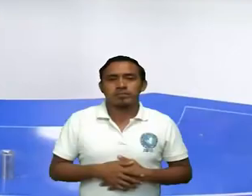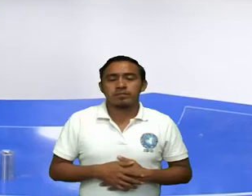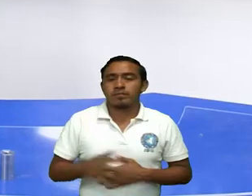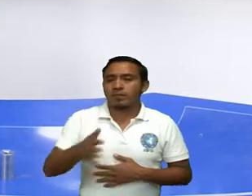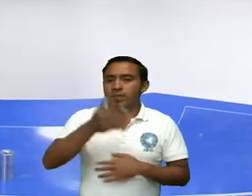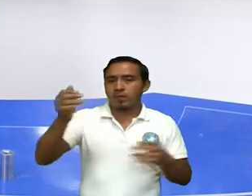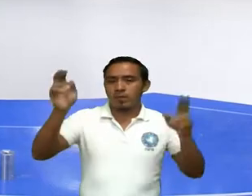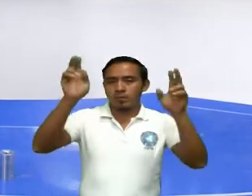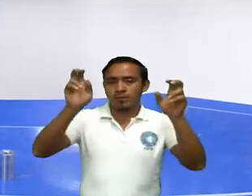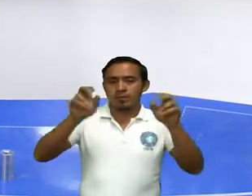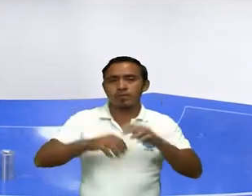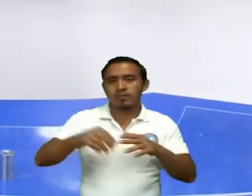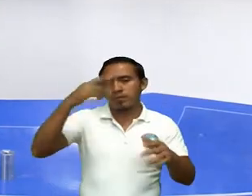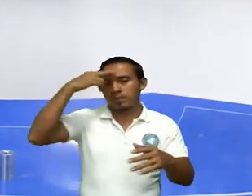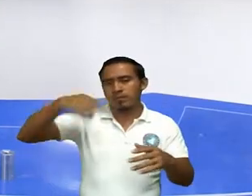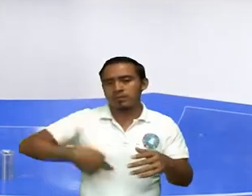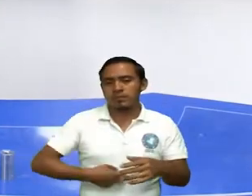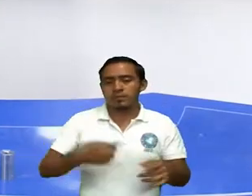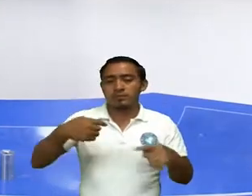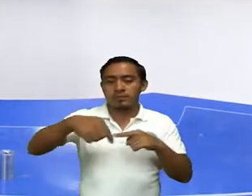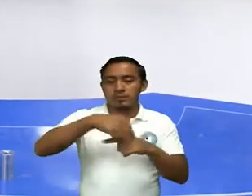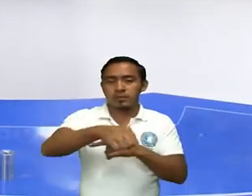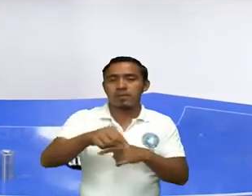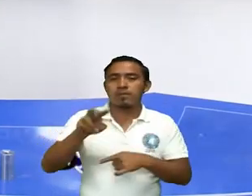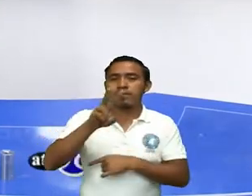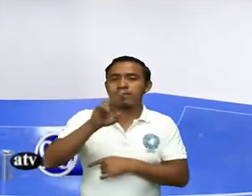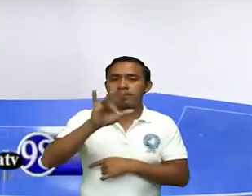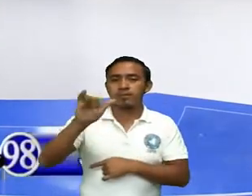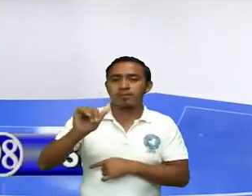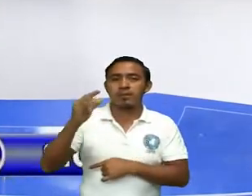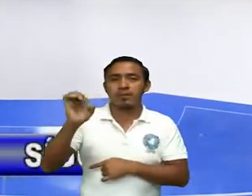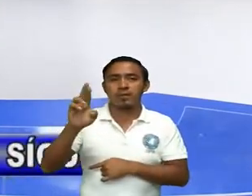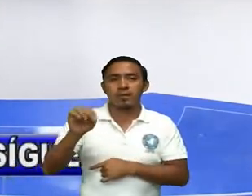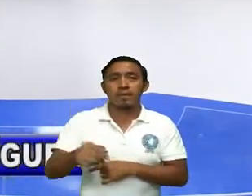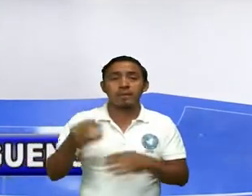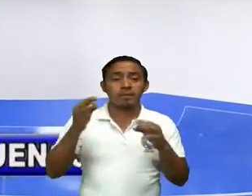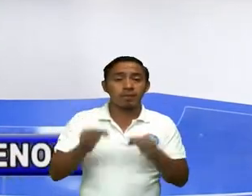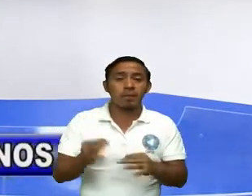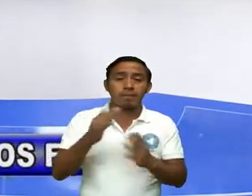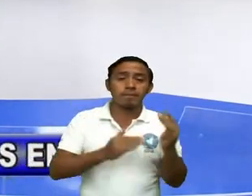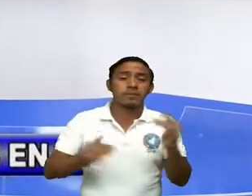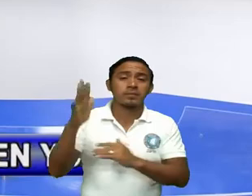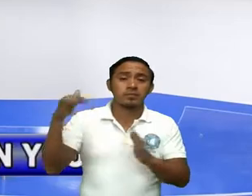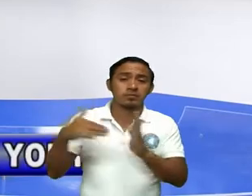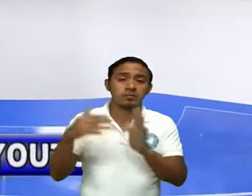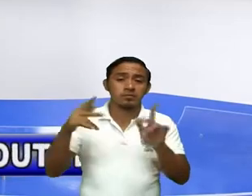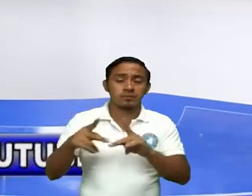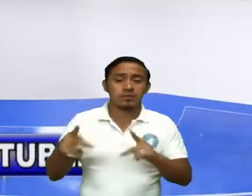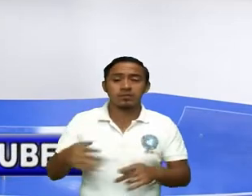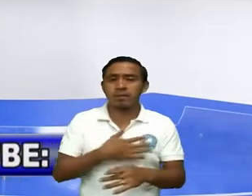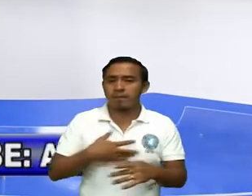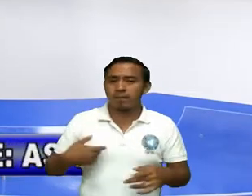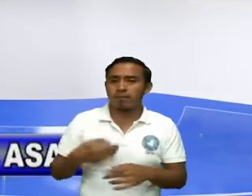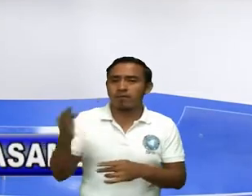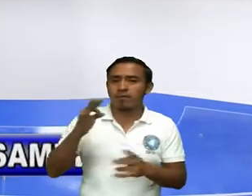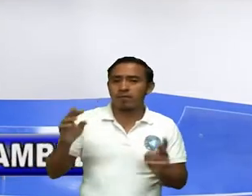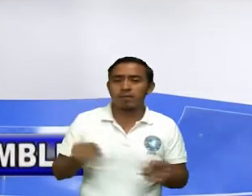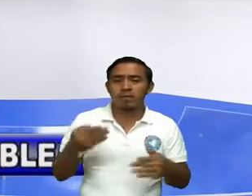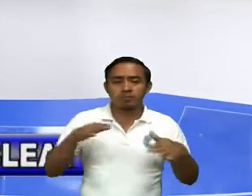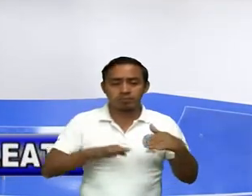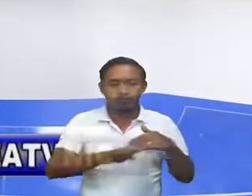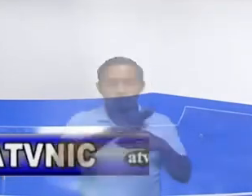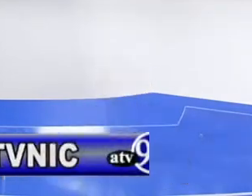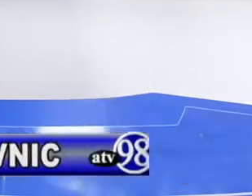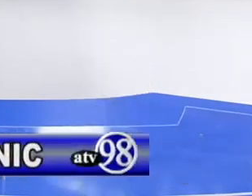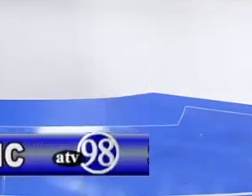En otro tema, autoridades municipales de Villa El Carmen garantizan a más de 5.000 personas mejores condiciones de acceso.